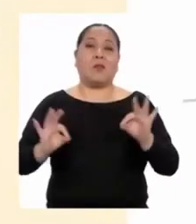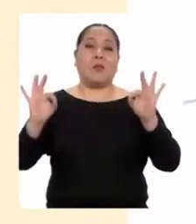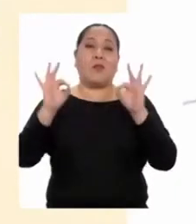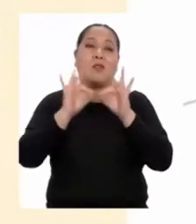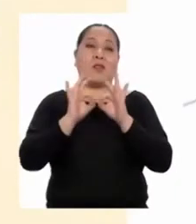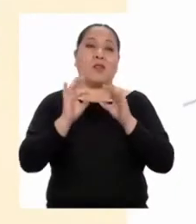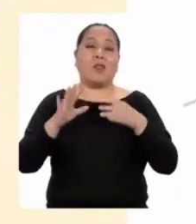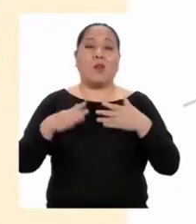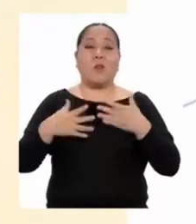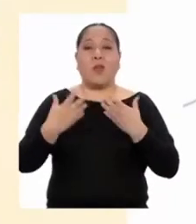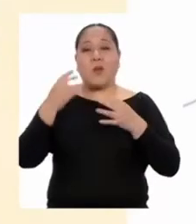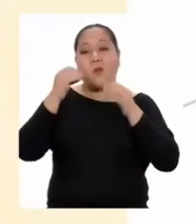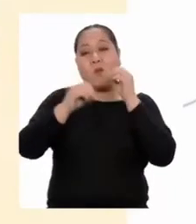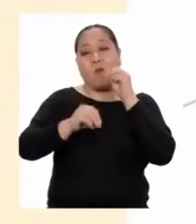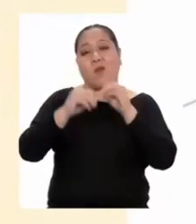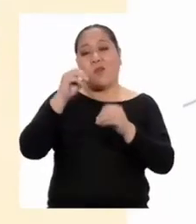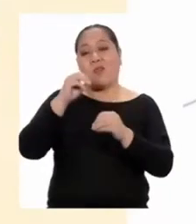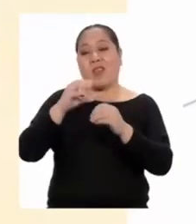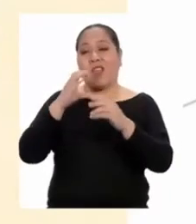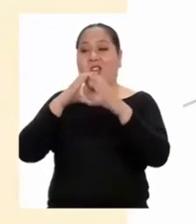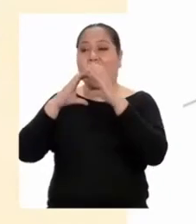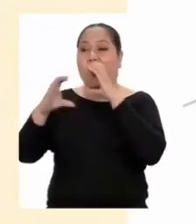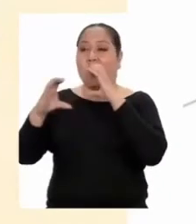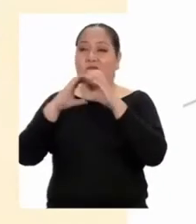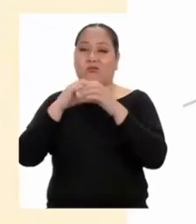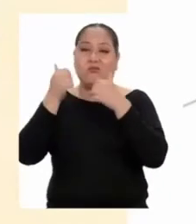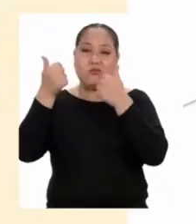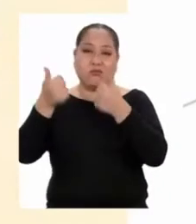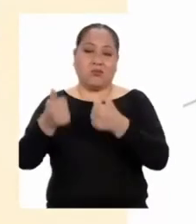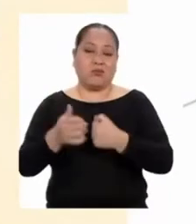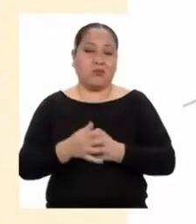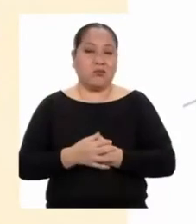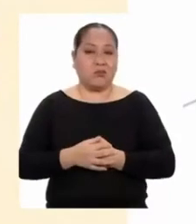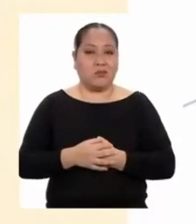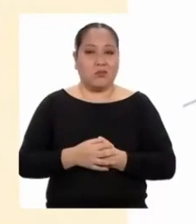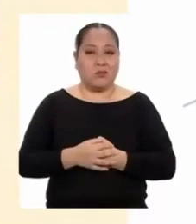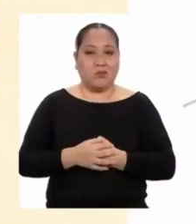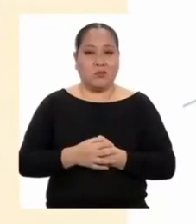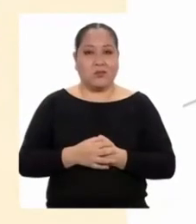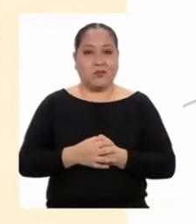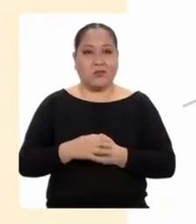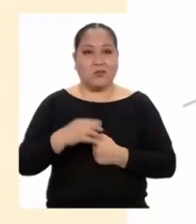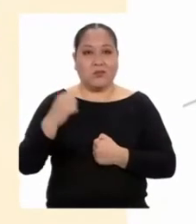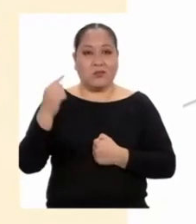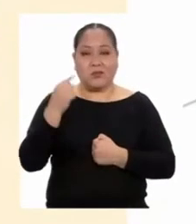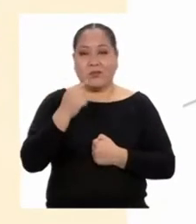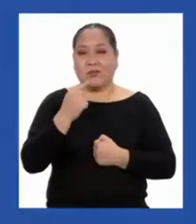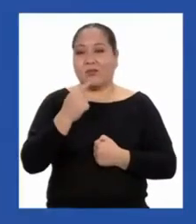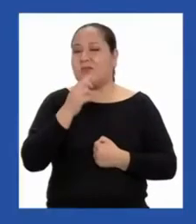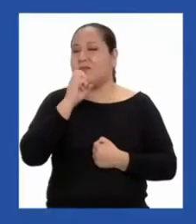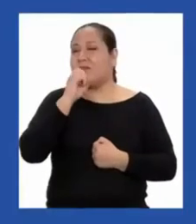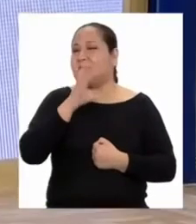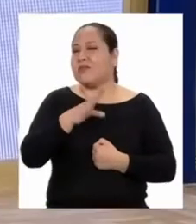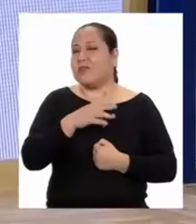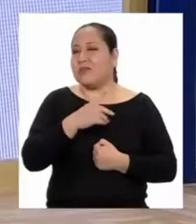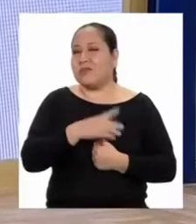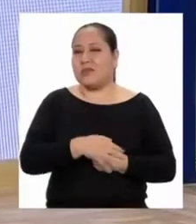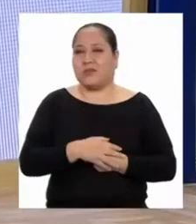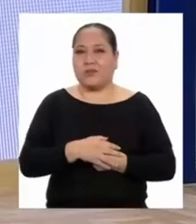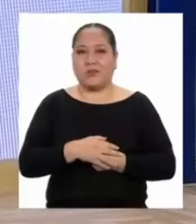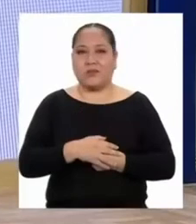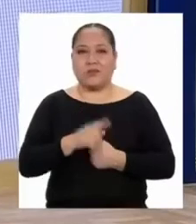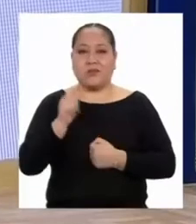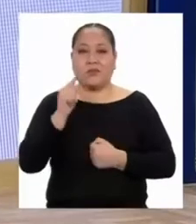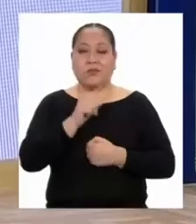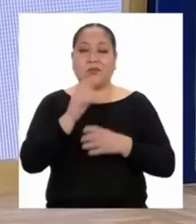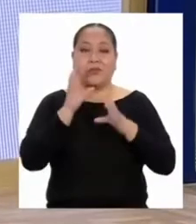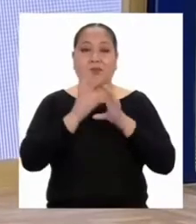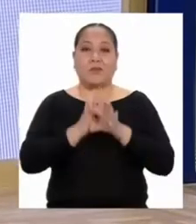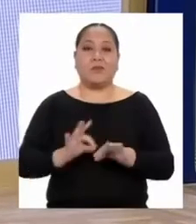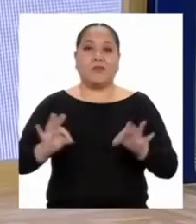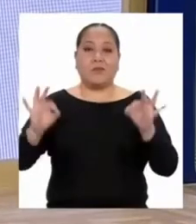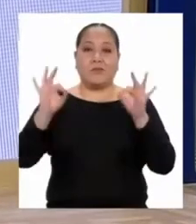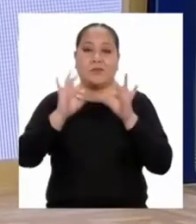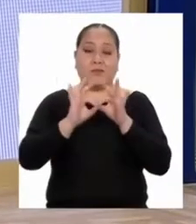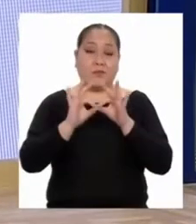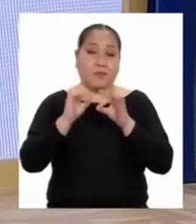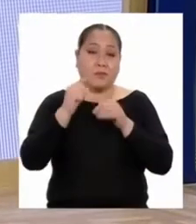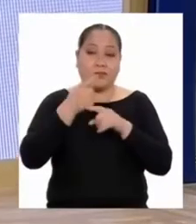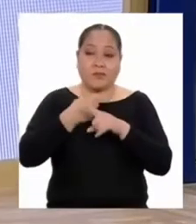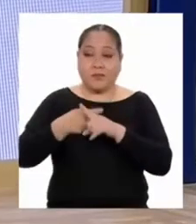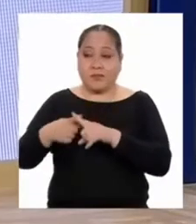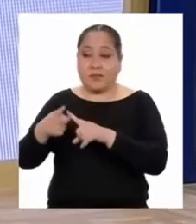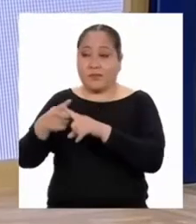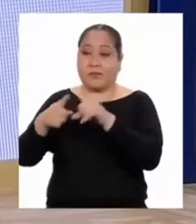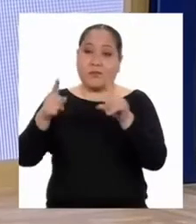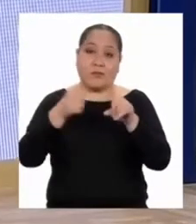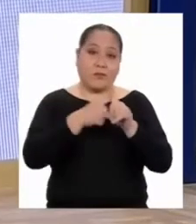para poder establecer diálogos fructíferos. ¿A qué hace referencia el párrafo? A la importancia de ser diferentes